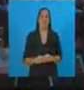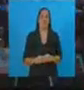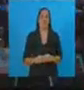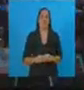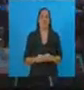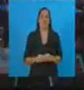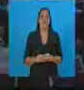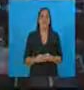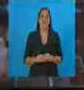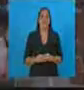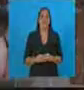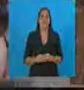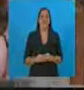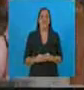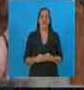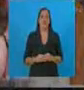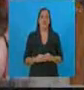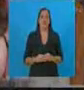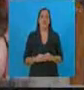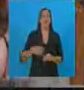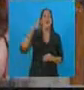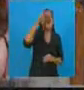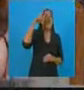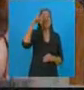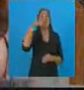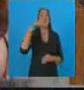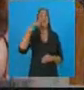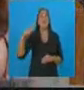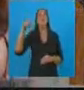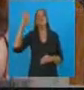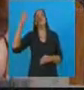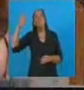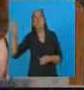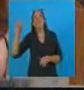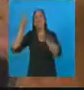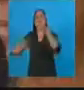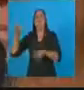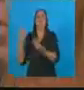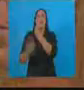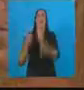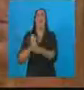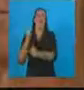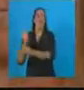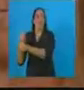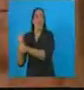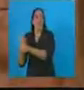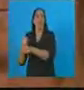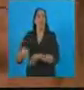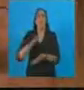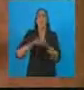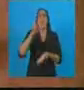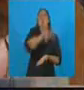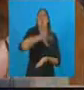Son 87.060 trabajadores nuevos, 3985 nuevas